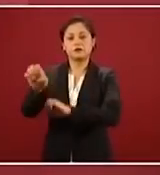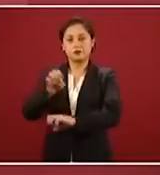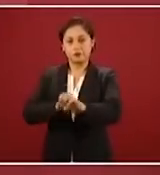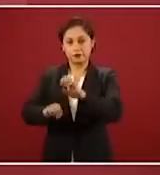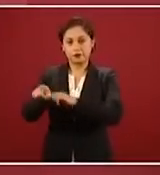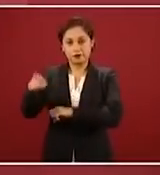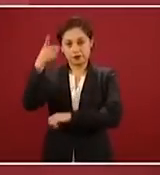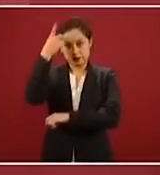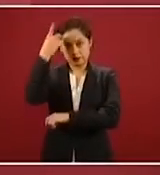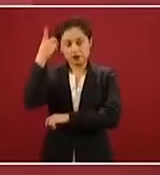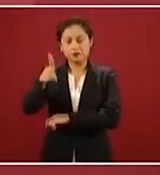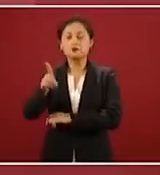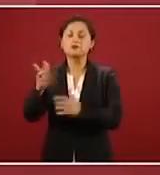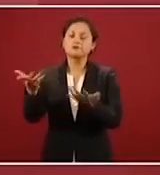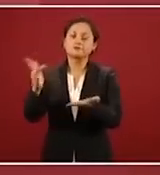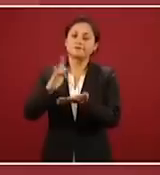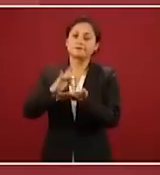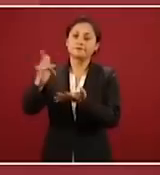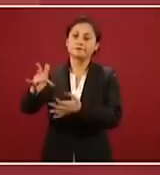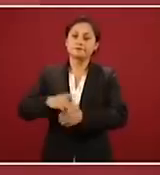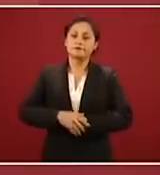Vamos a obtener más